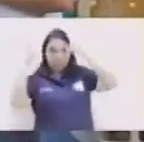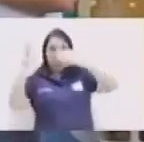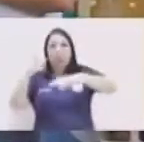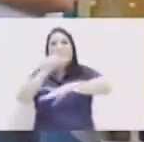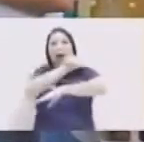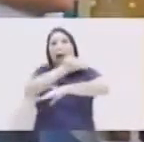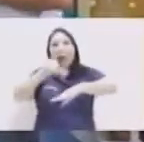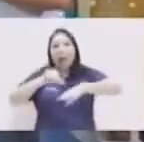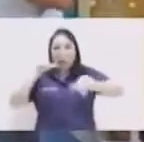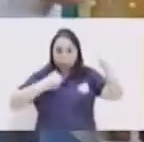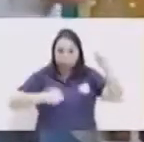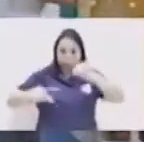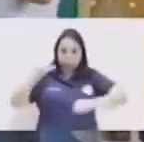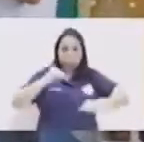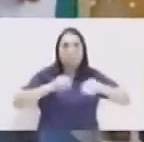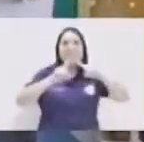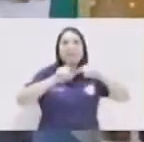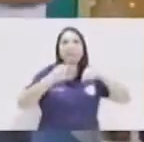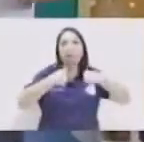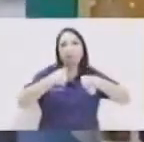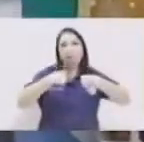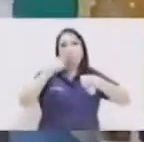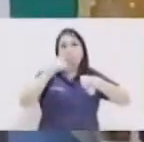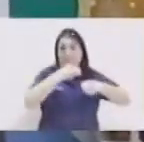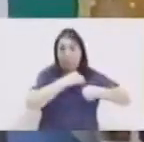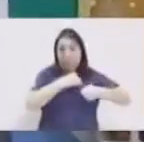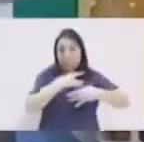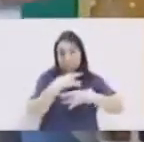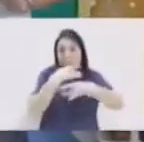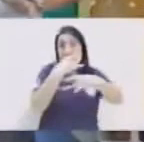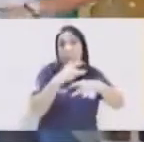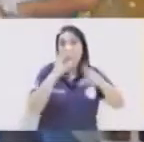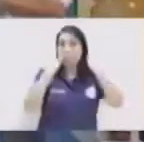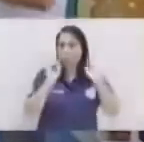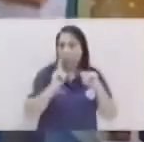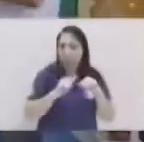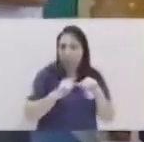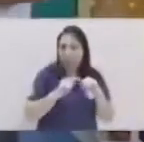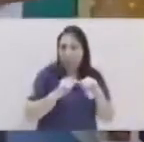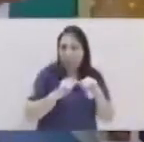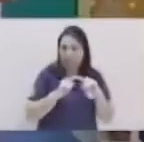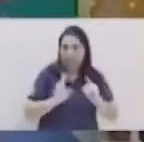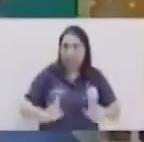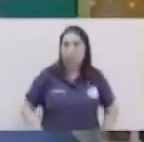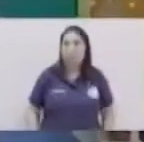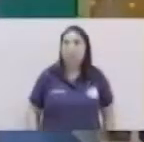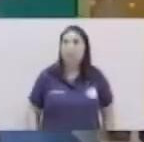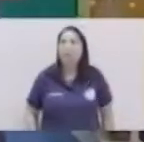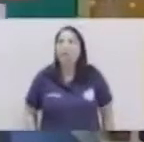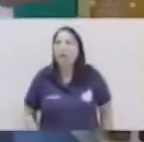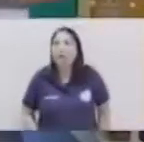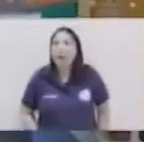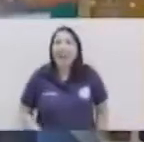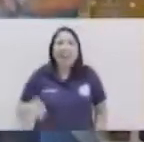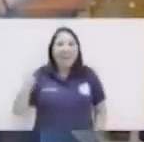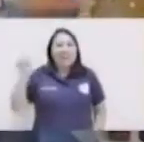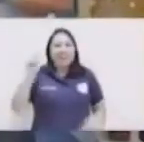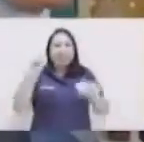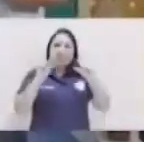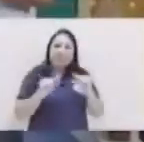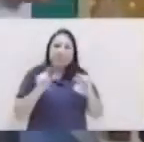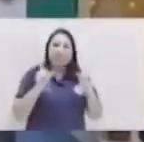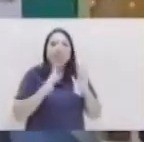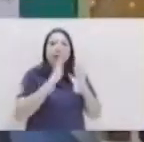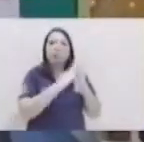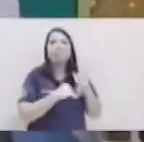y alcanzar el éxito. Bueno, definitivamente vamos a probar qué habilidades voy a poder desarrollar hoy, porque le confieso, profe, yo no soy muy bueno para la pintura,